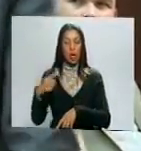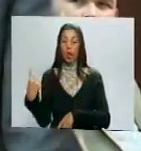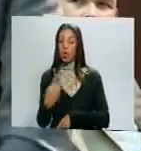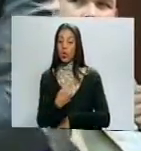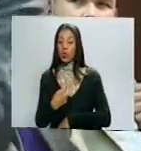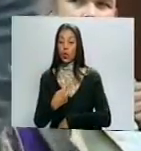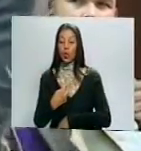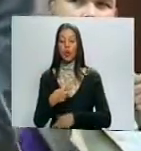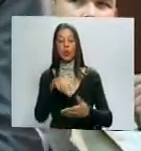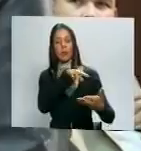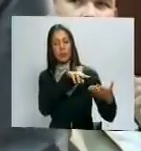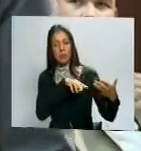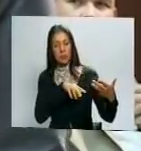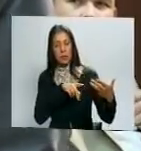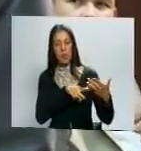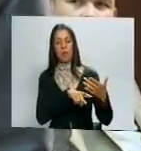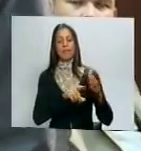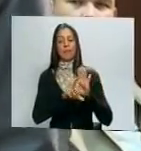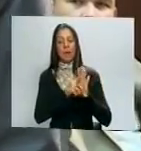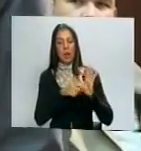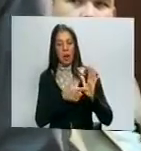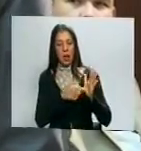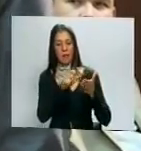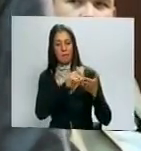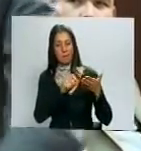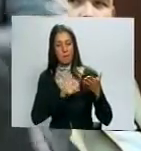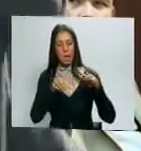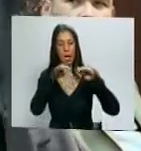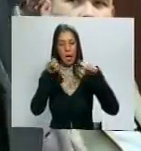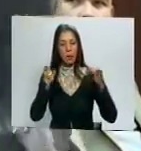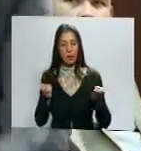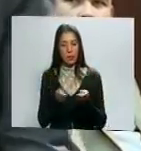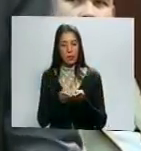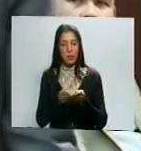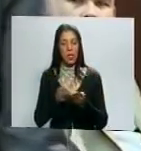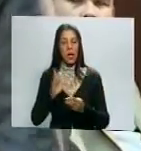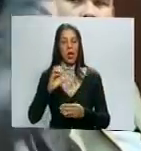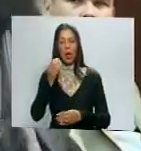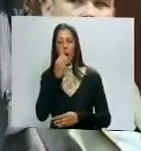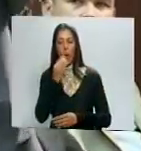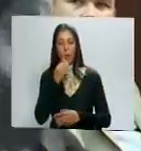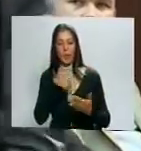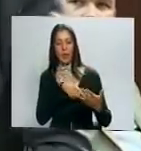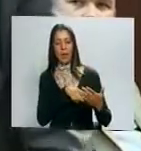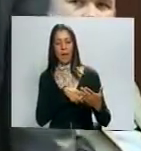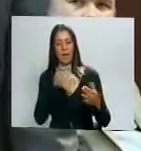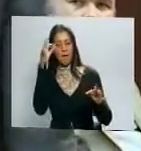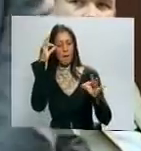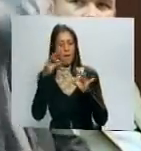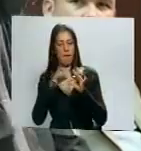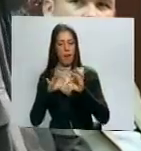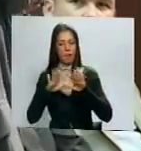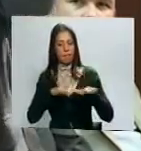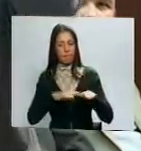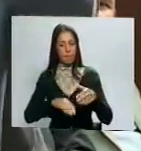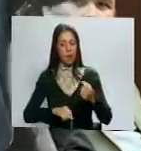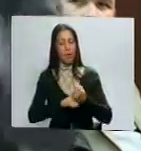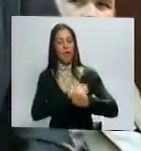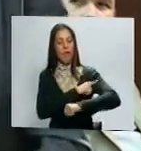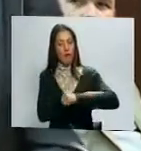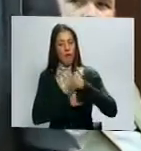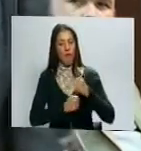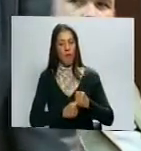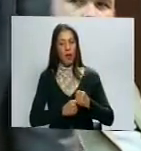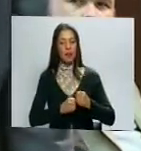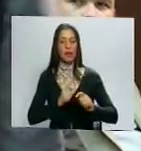empoderemos de este proceso de construcción de la ley de los CLAP, que le pongamos fe, que le pongamos fuerza, que llenemos nuevamente al